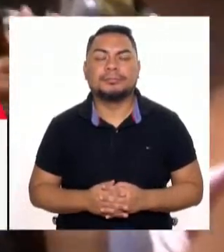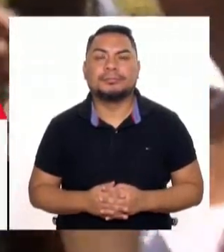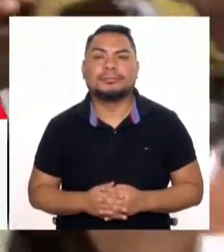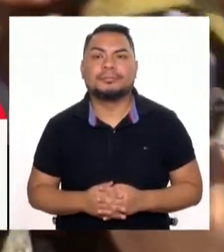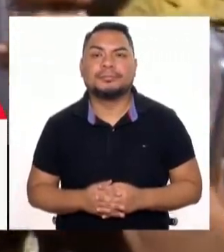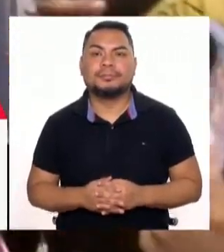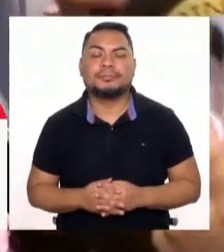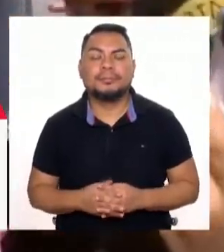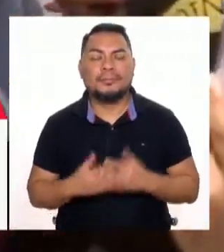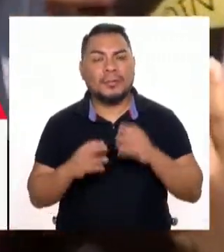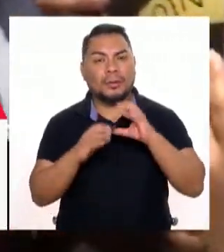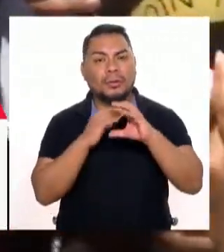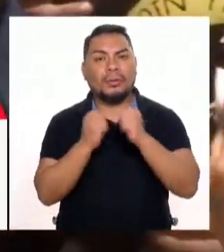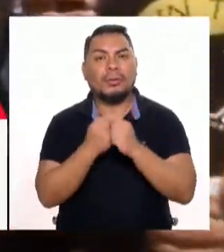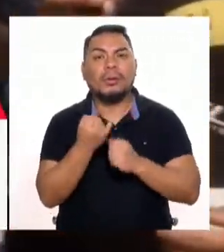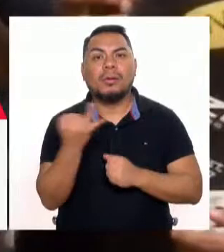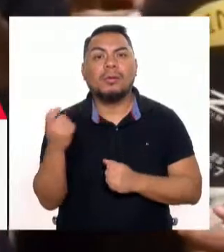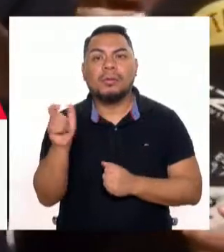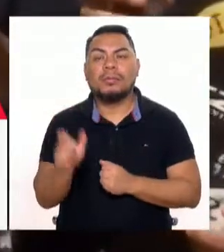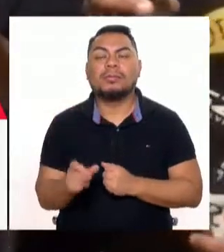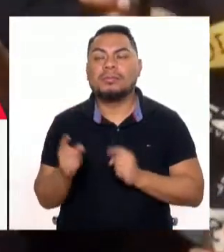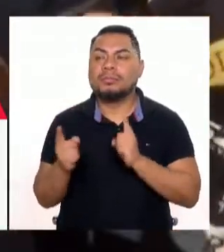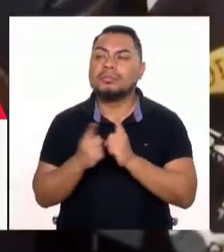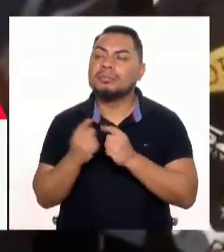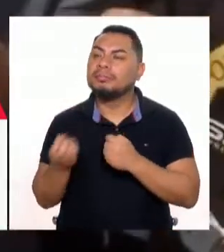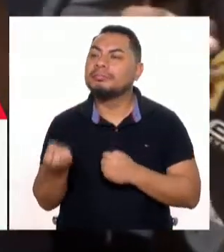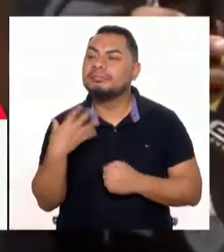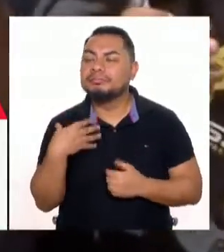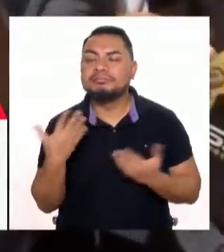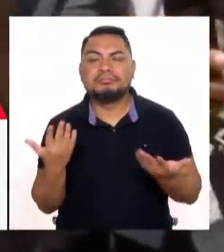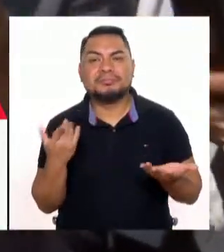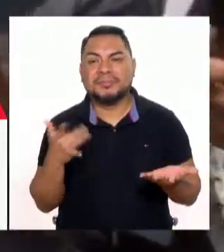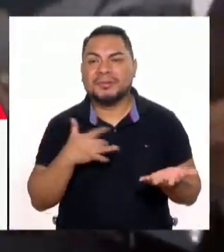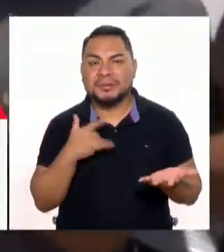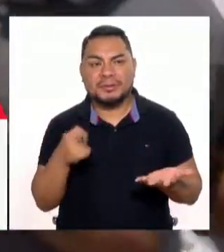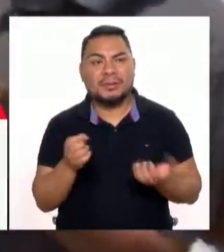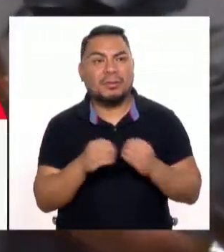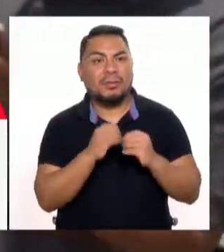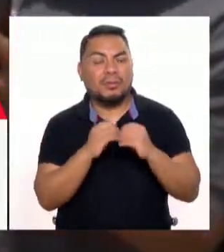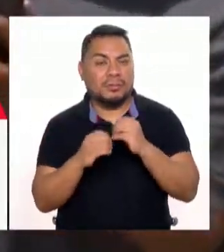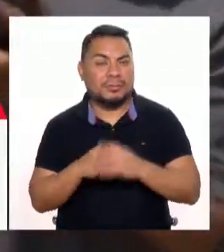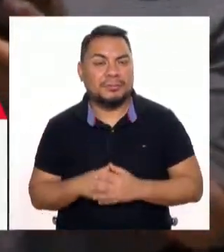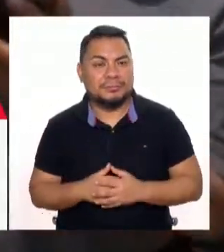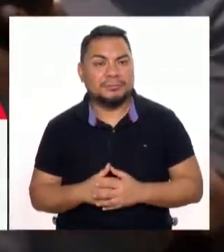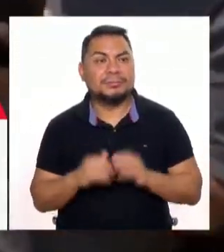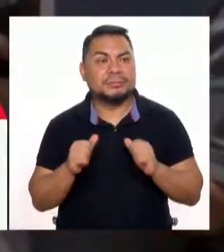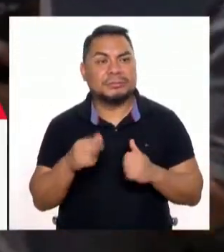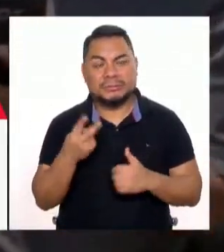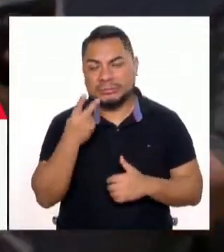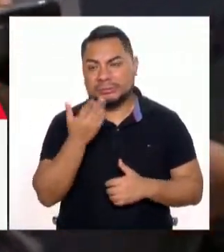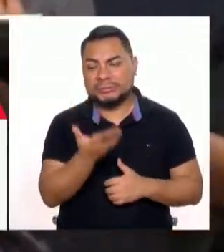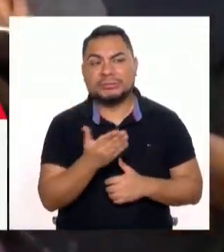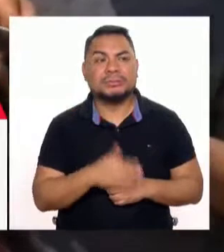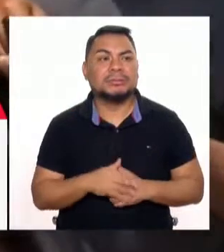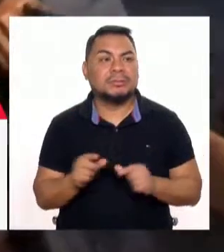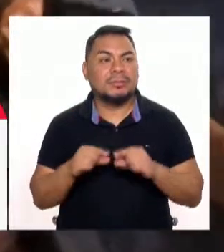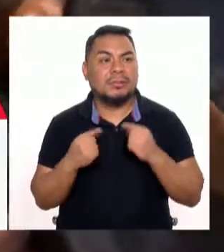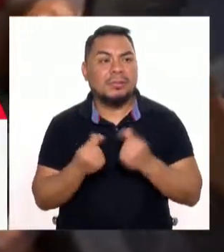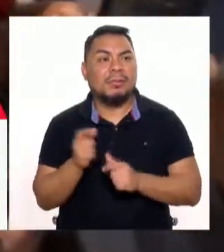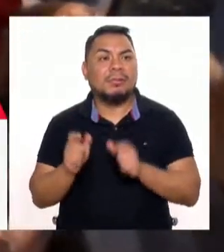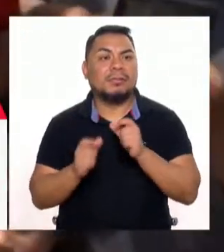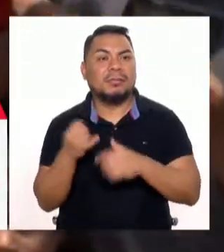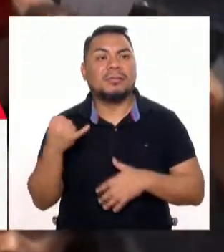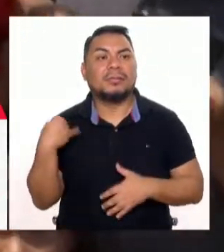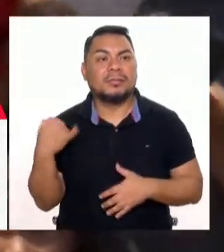para que los deja conocer su expectativa sobre esta hora Mientras tanto acá vemos a un grupo de jóvenes